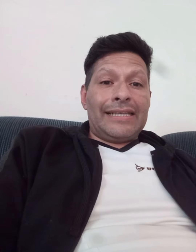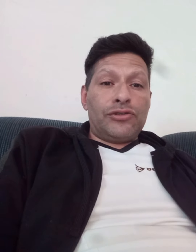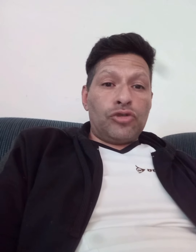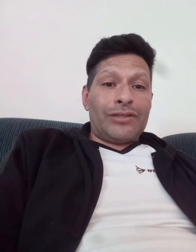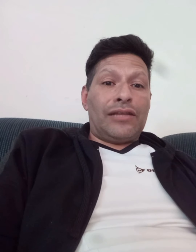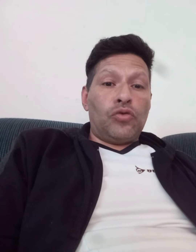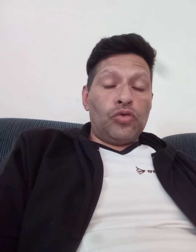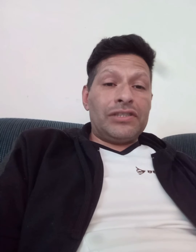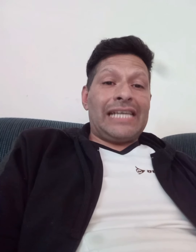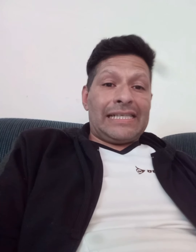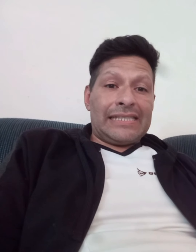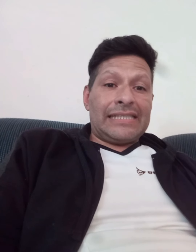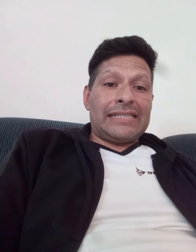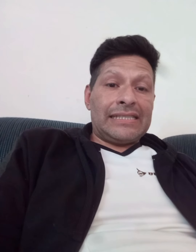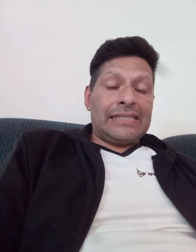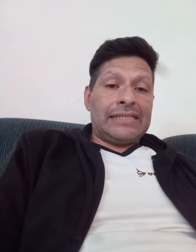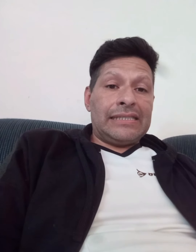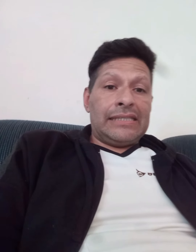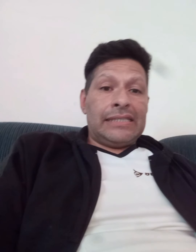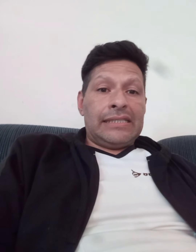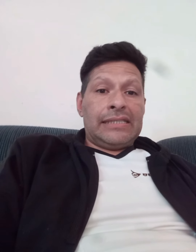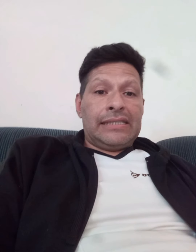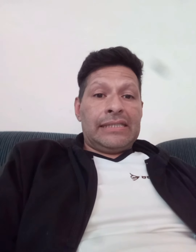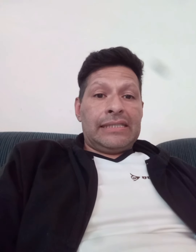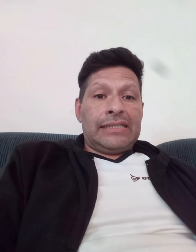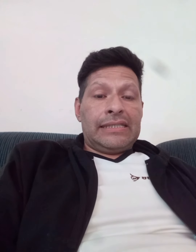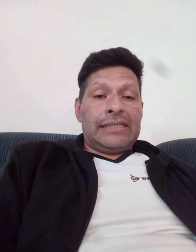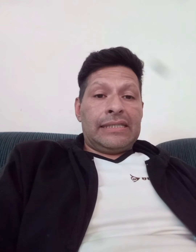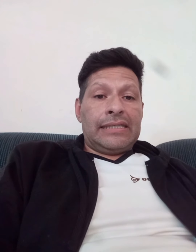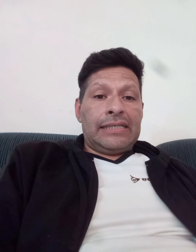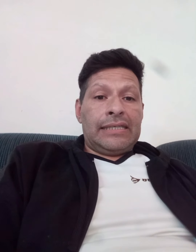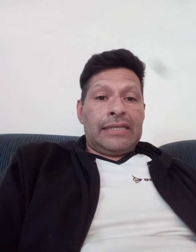se han hecho denuncias.